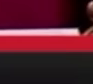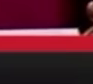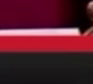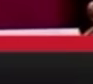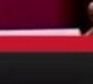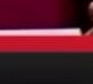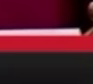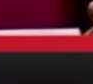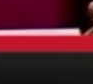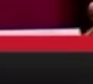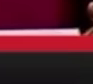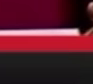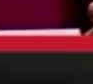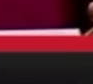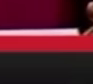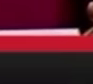los peruanos,